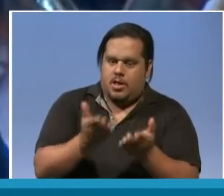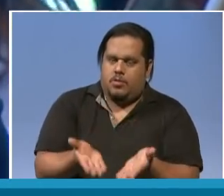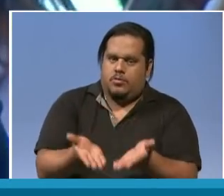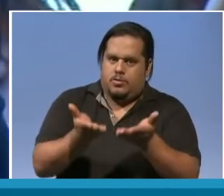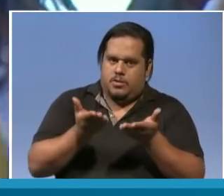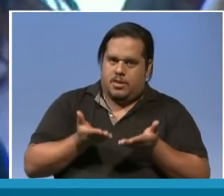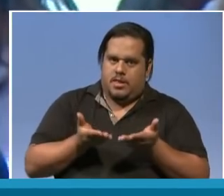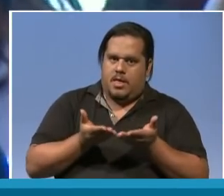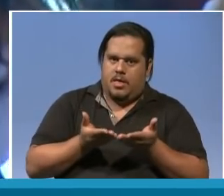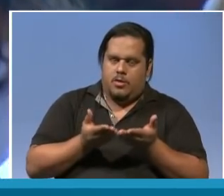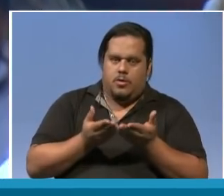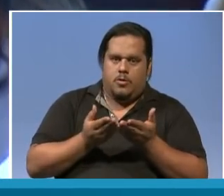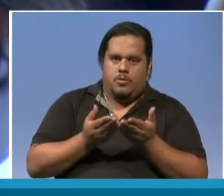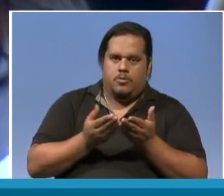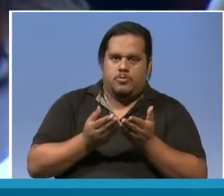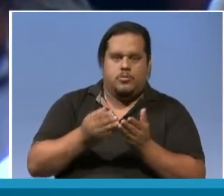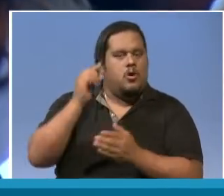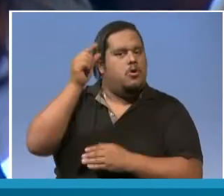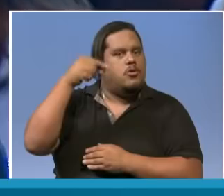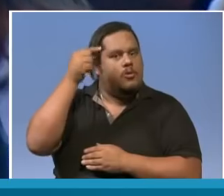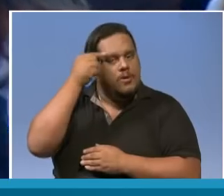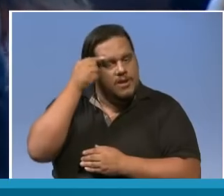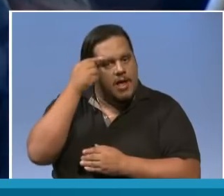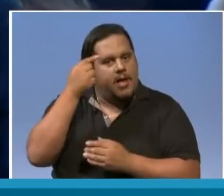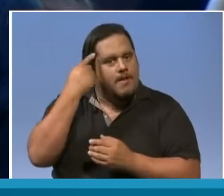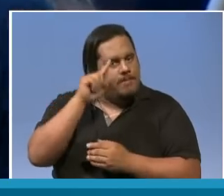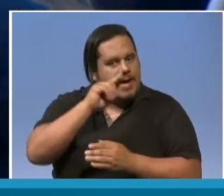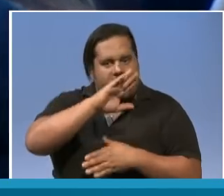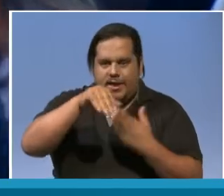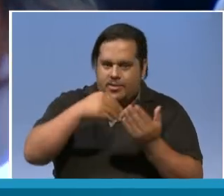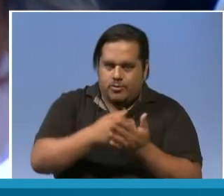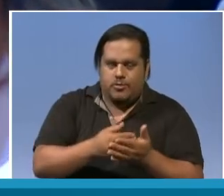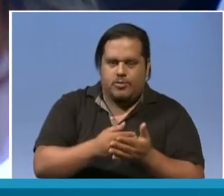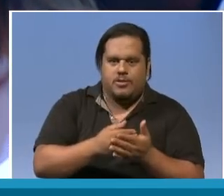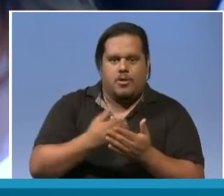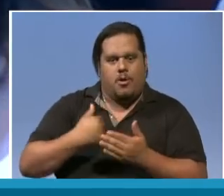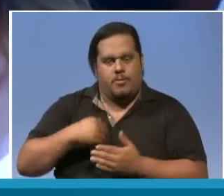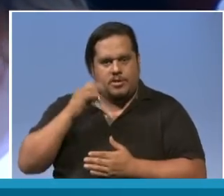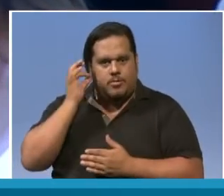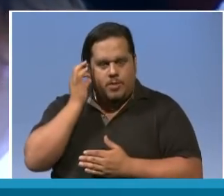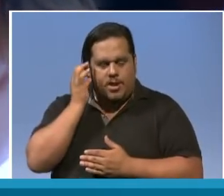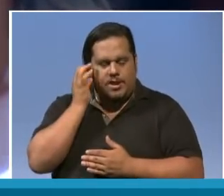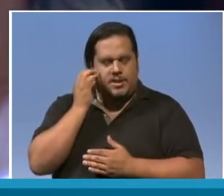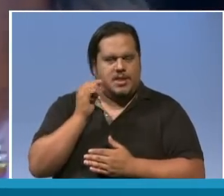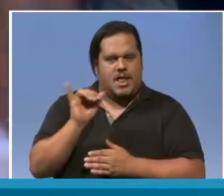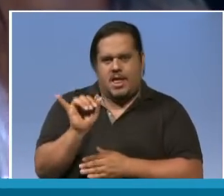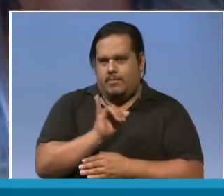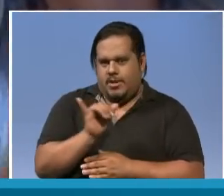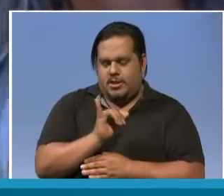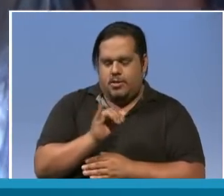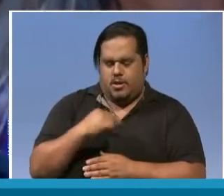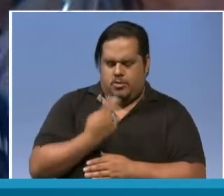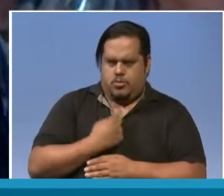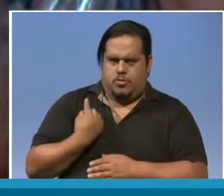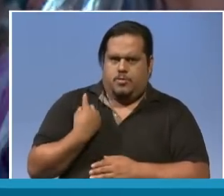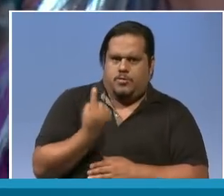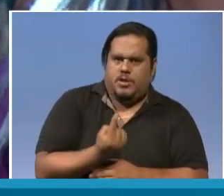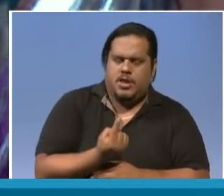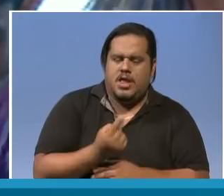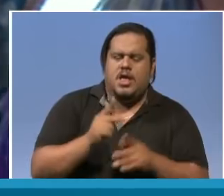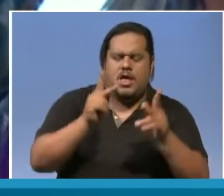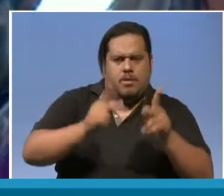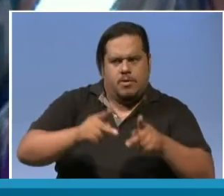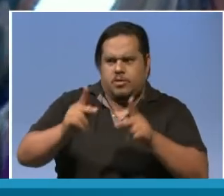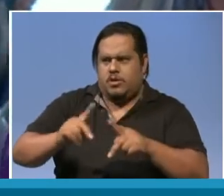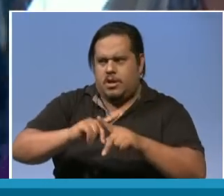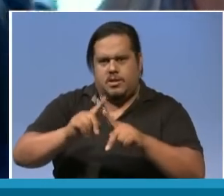dado: gobernar para todas y todos. Muy parecido a quienes estamos acá, personas de diferentes